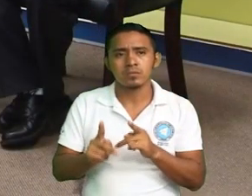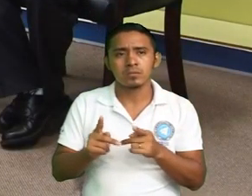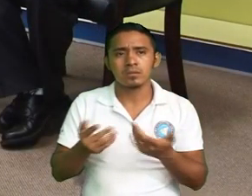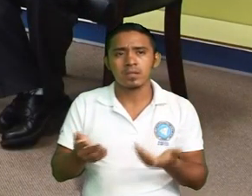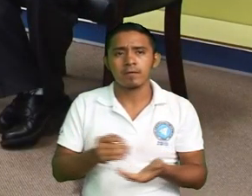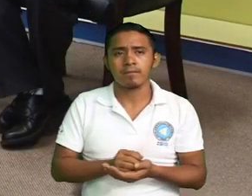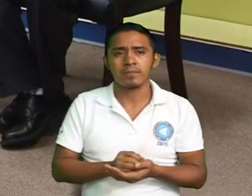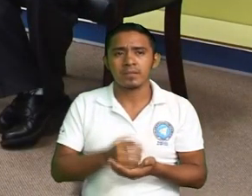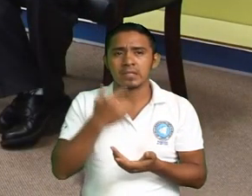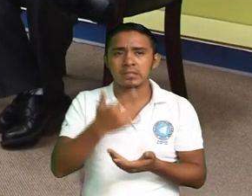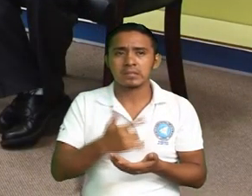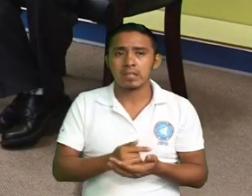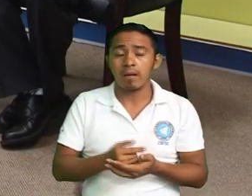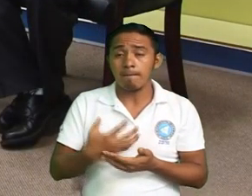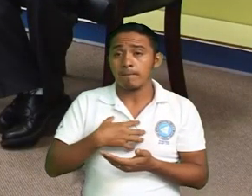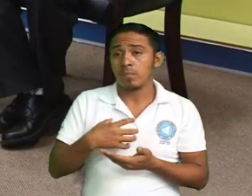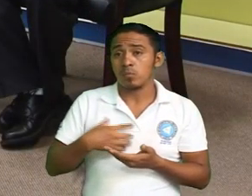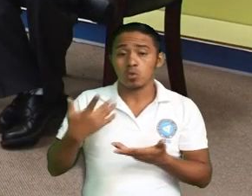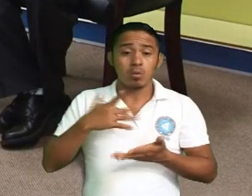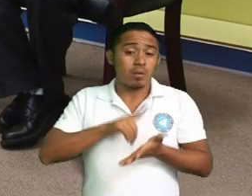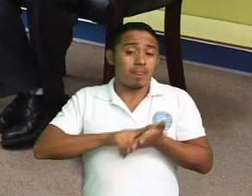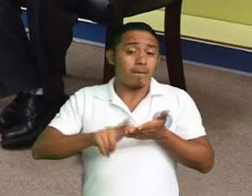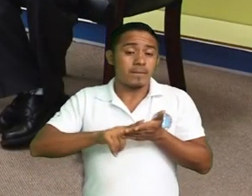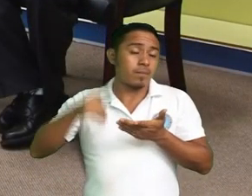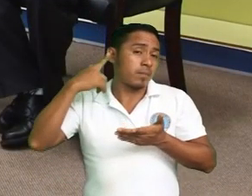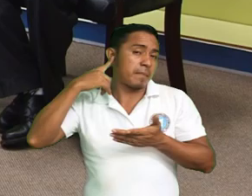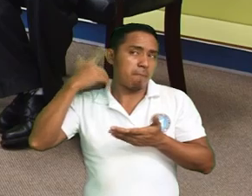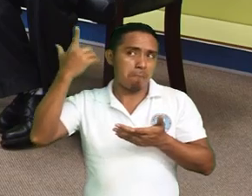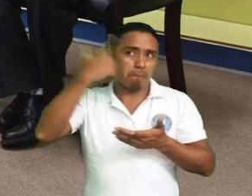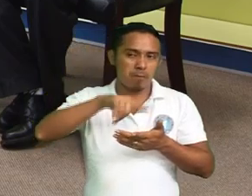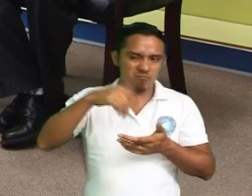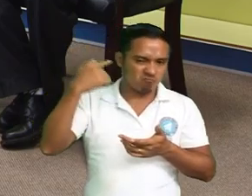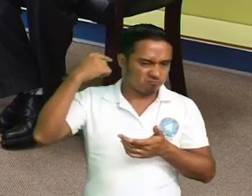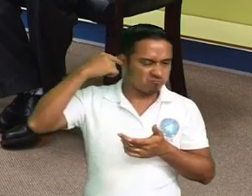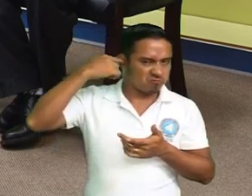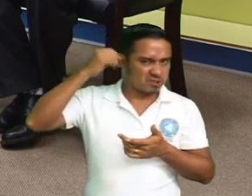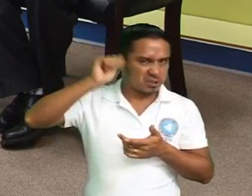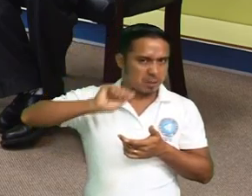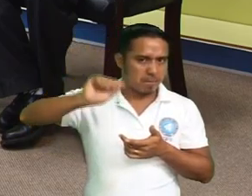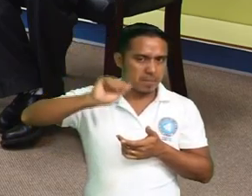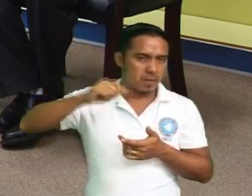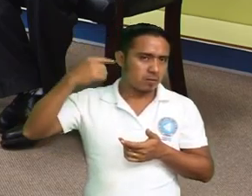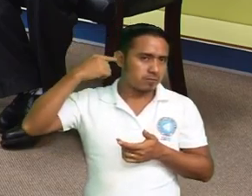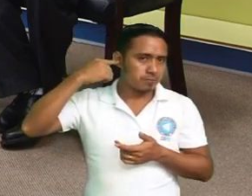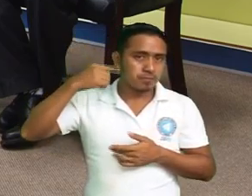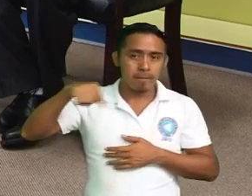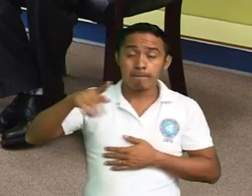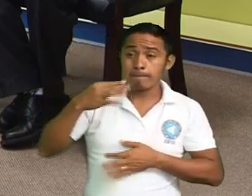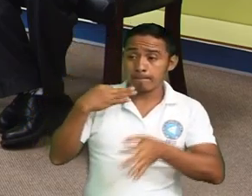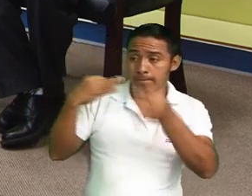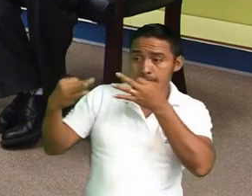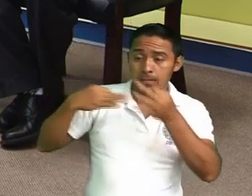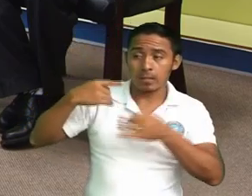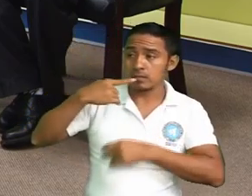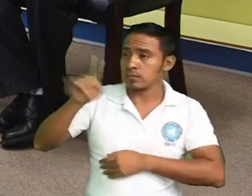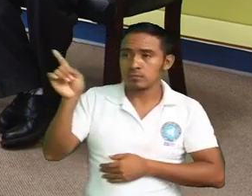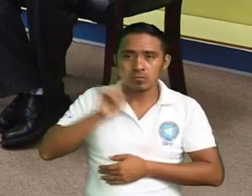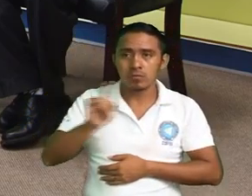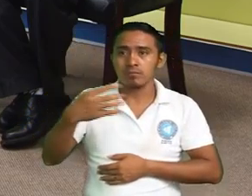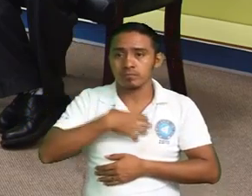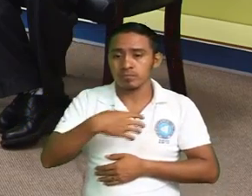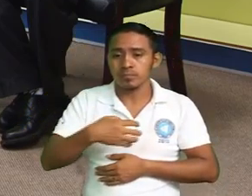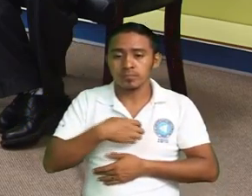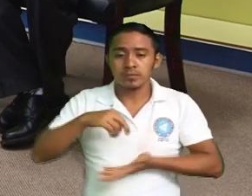los oídos porque dicen que es parte de la higiene, doctor. Que sacarse eso amarillito, usted me está diciendo que es un parte